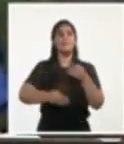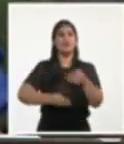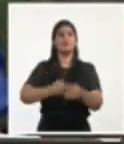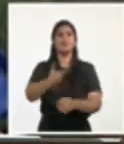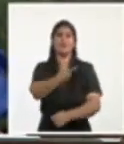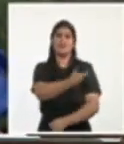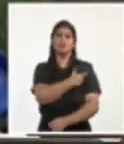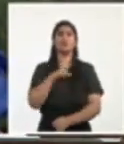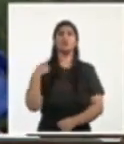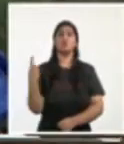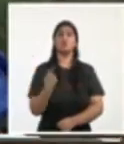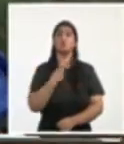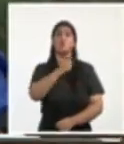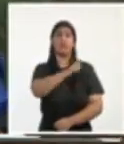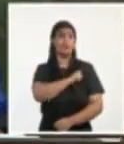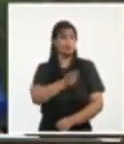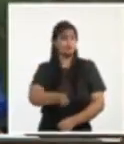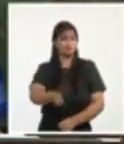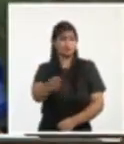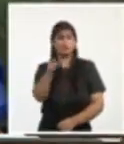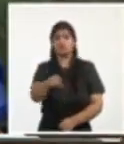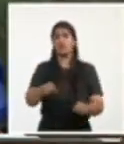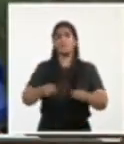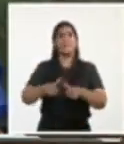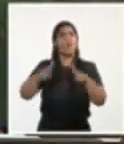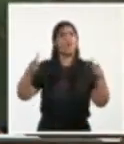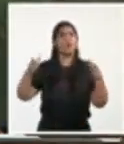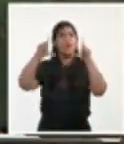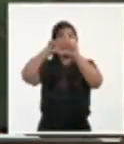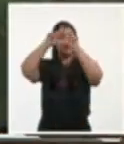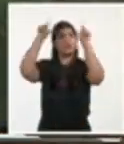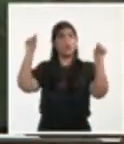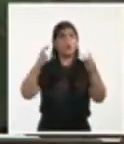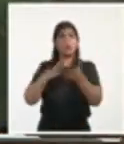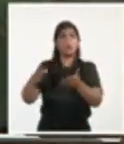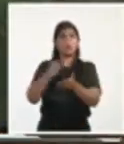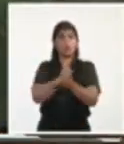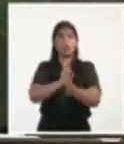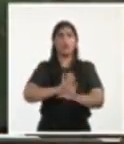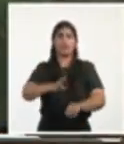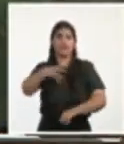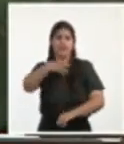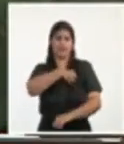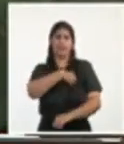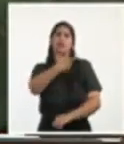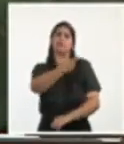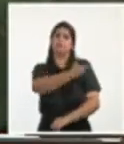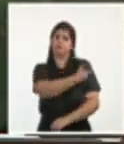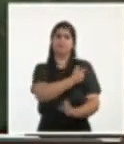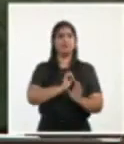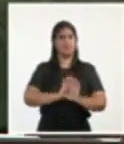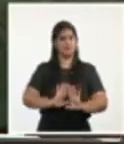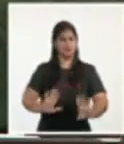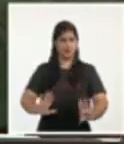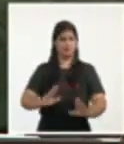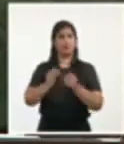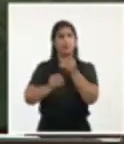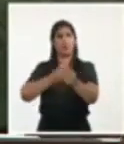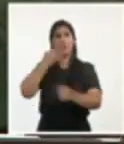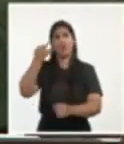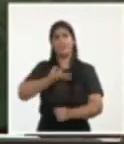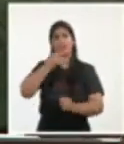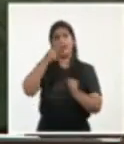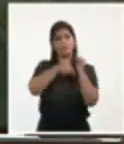tenemos pretensiones de llegar a un número importante de vacunados, que José Ángel no le voy a quitar la primicia para que él pueda explicar estas